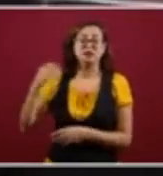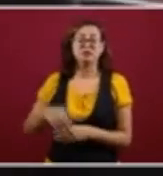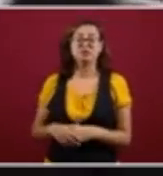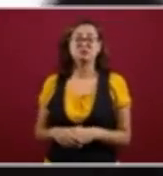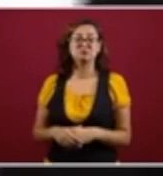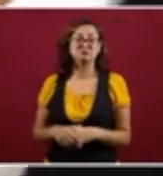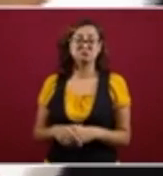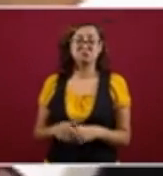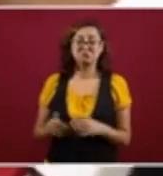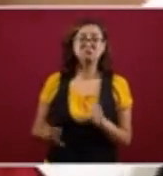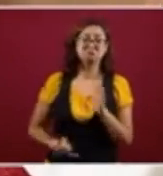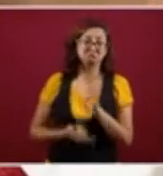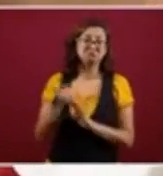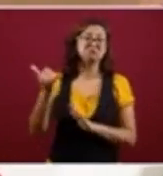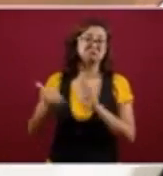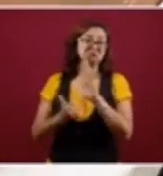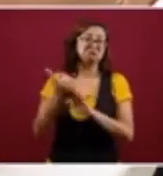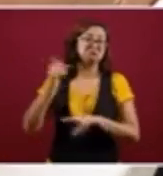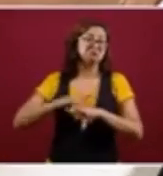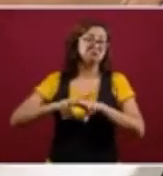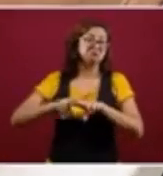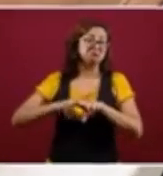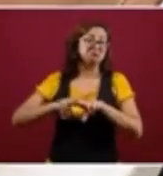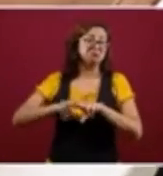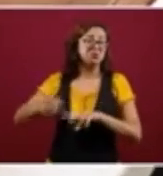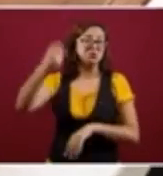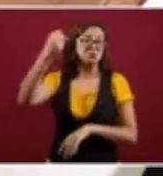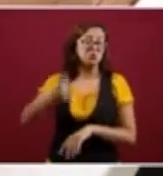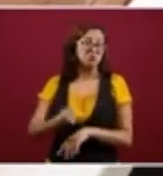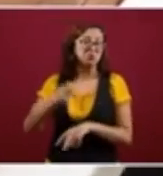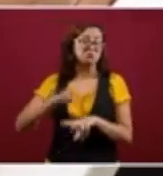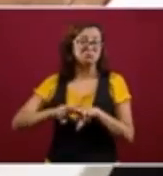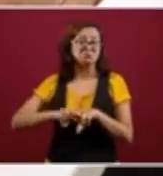se construyó el ferrocarril del sureste.